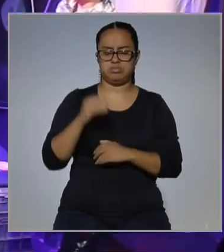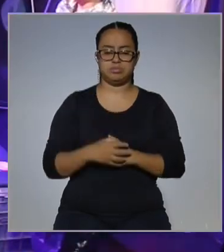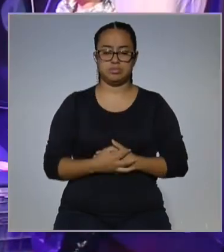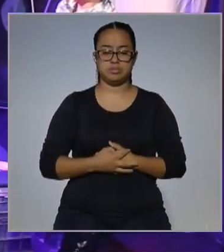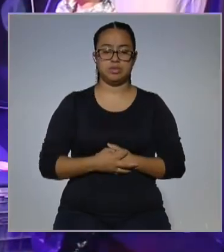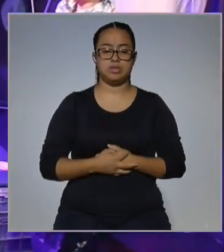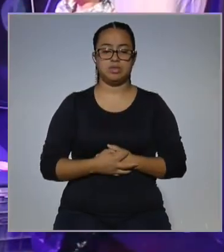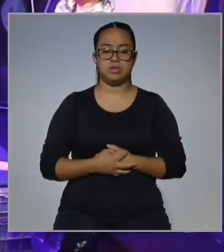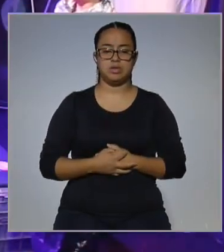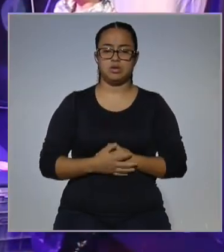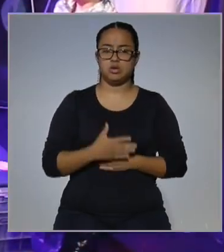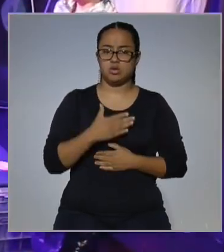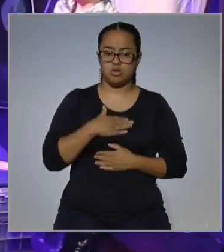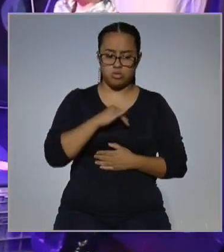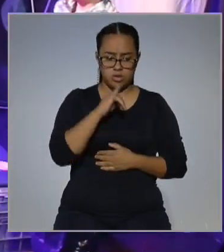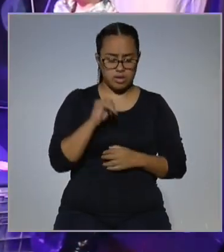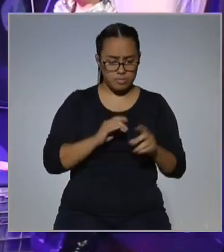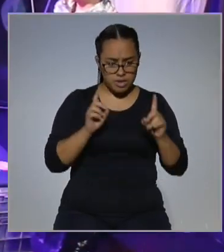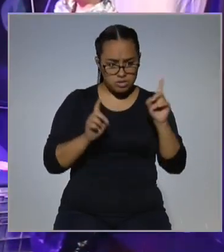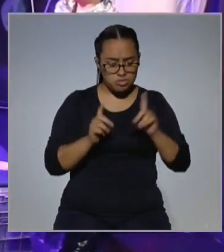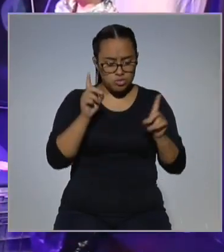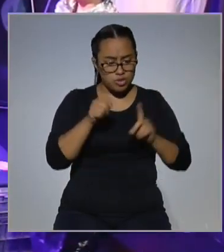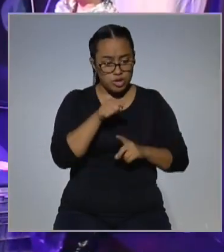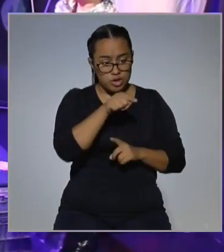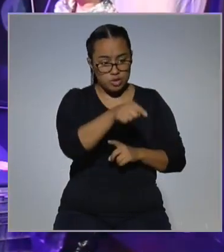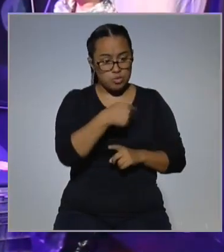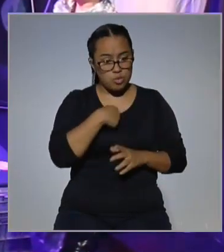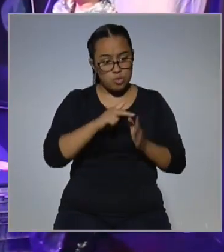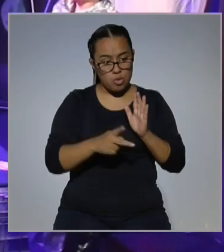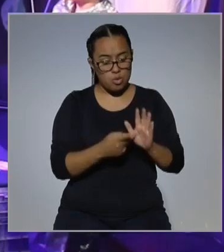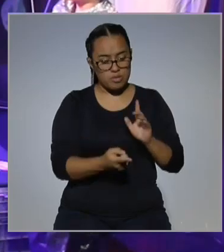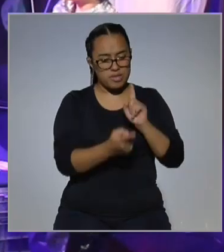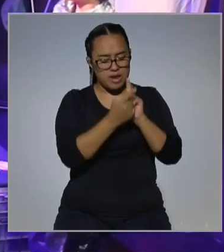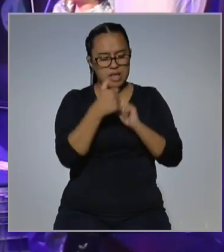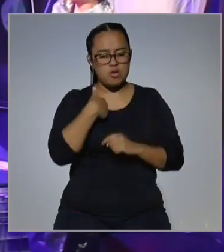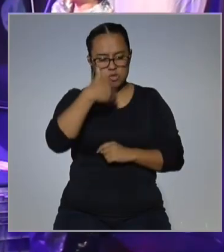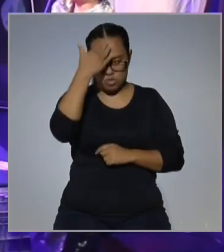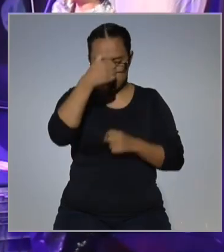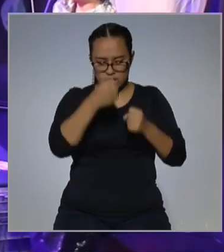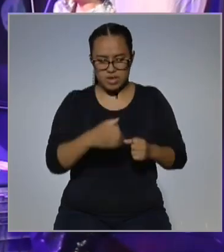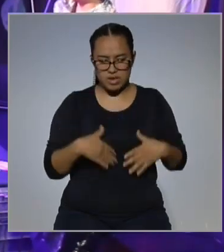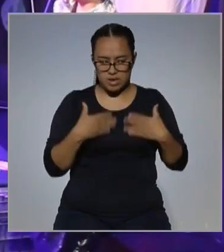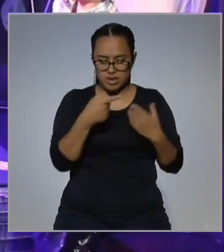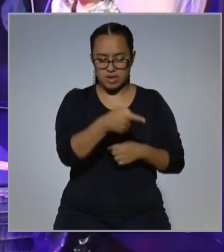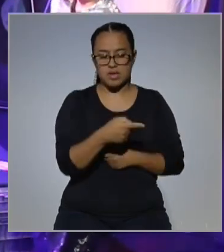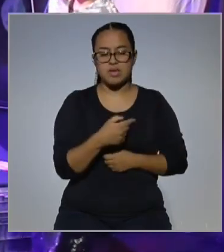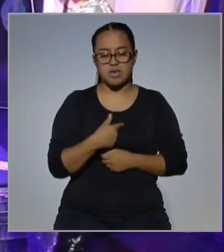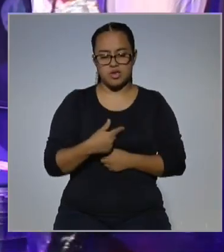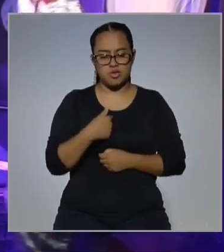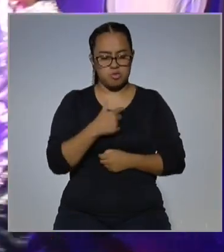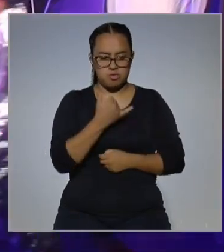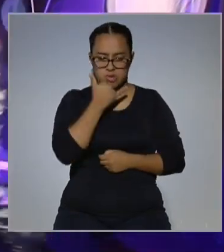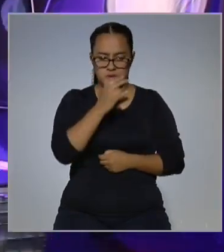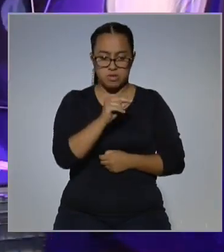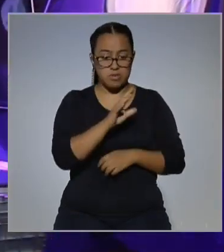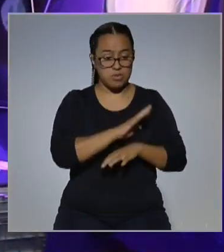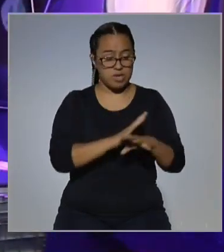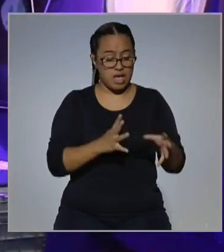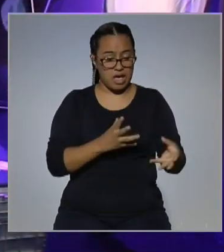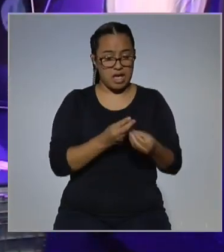Mateo? Pero yo nunca dudé que tú harías hasta lo imposible por reencontrarnos. No me equivoqué. Hoy estás